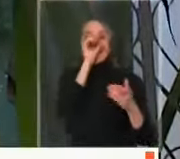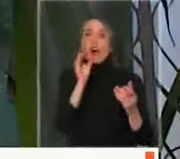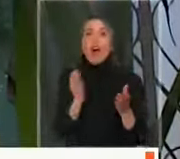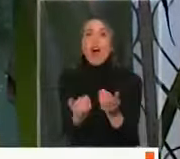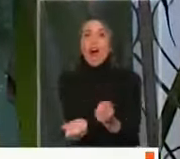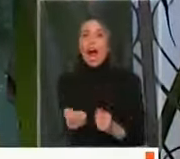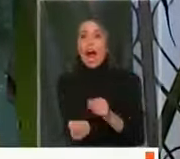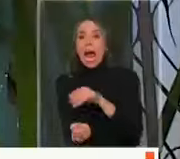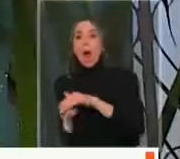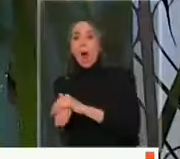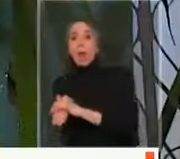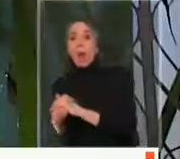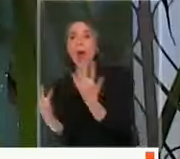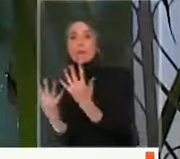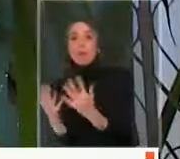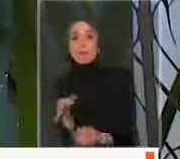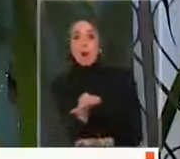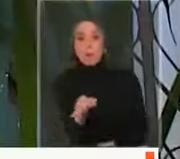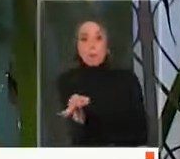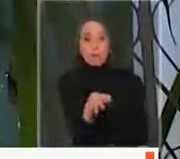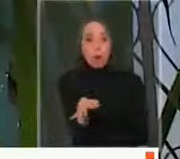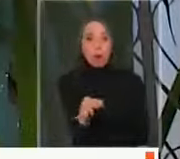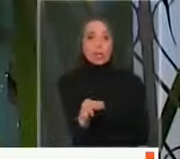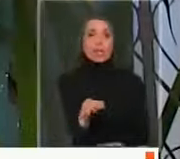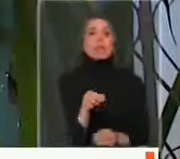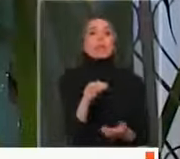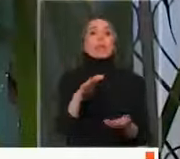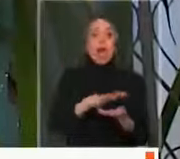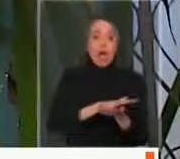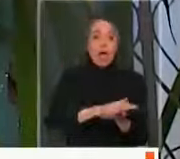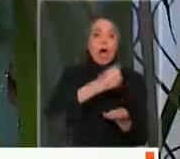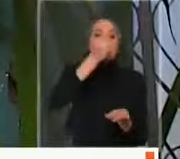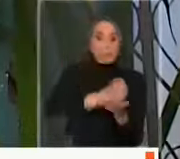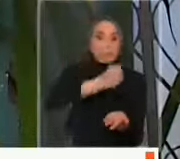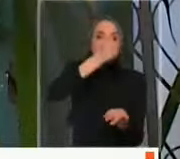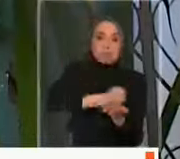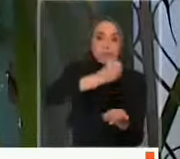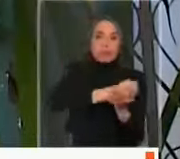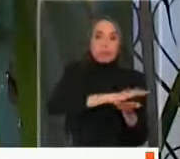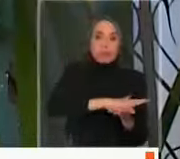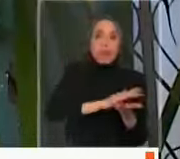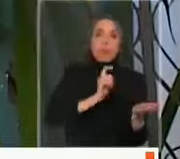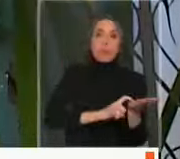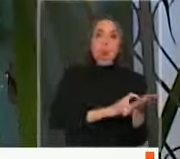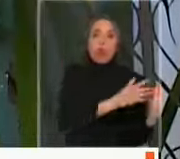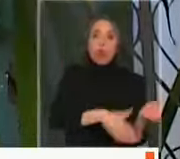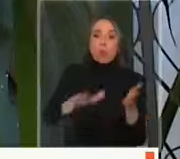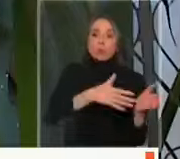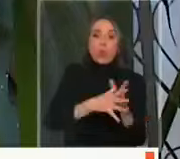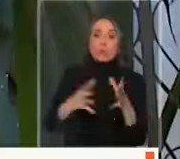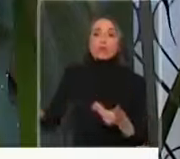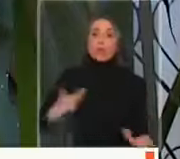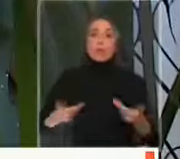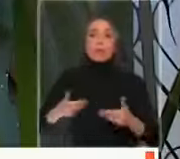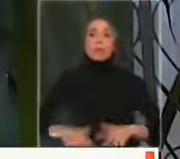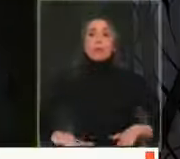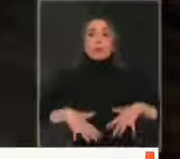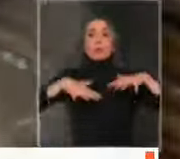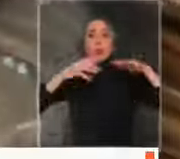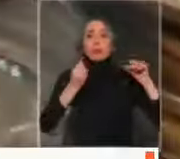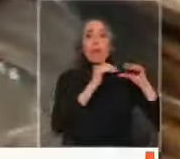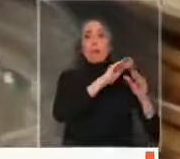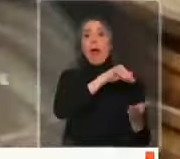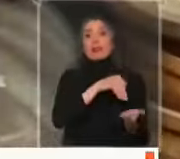cajón. Entonces es una moneda que se acuña mucho y también se produce mucho, y porque es la demanda que tenemos nosotros como Banco